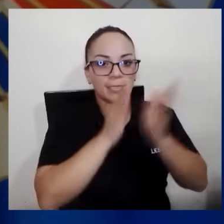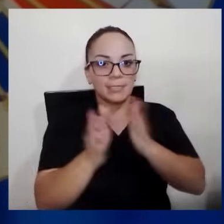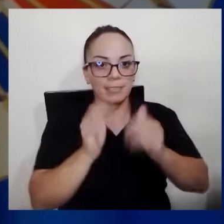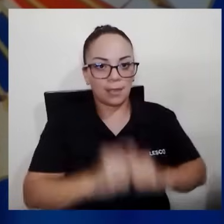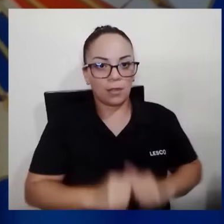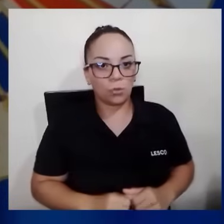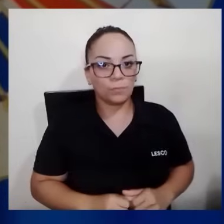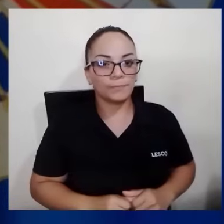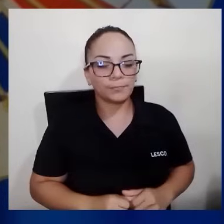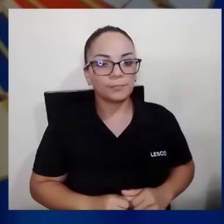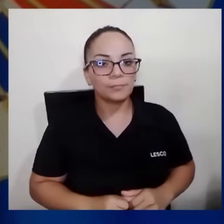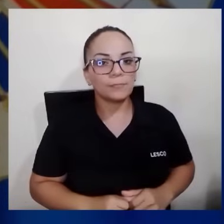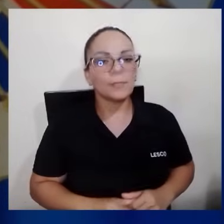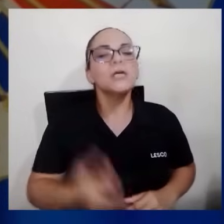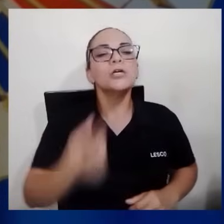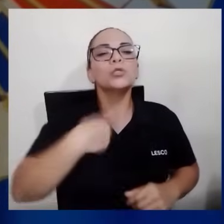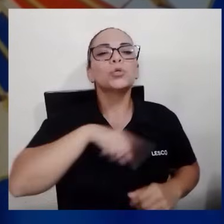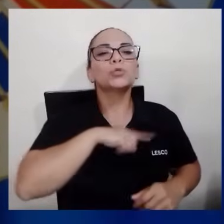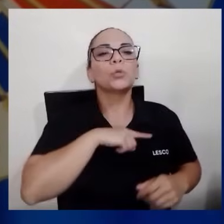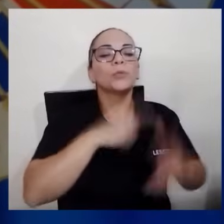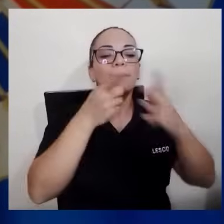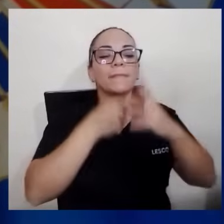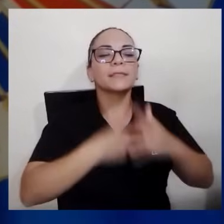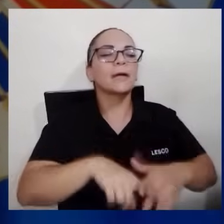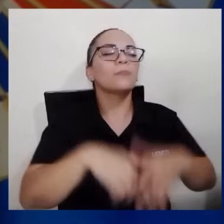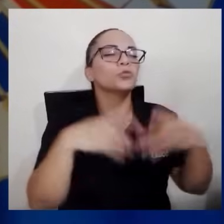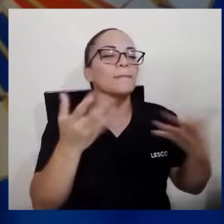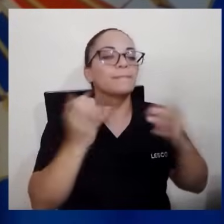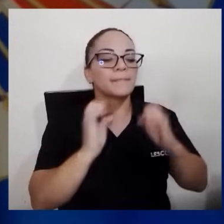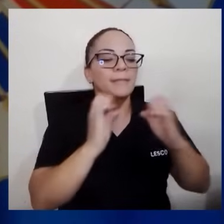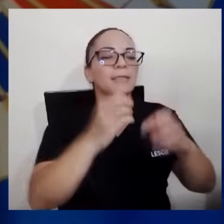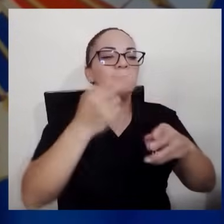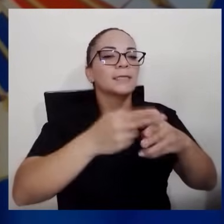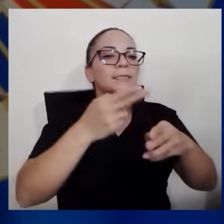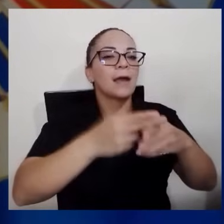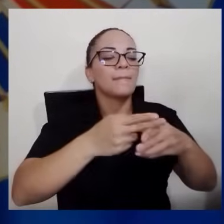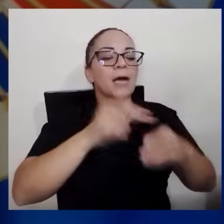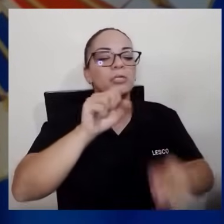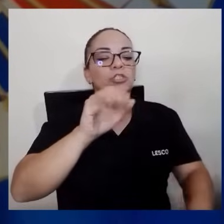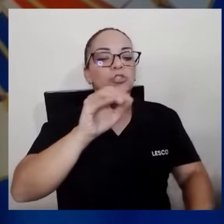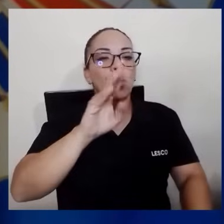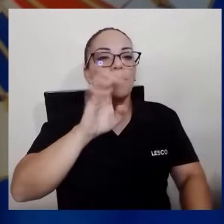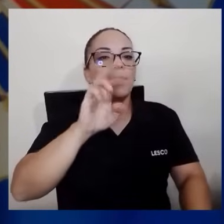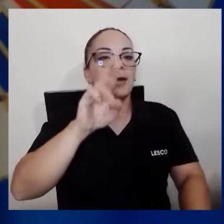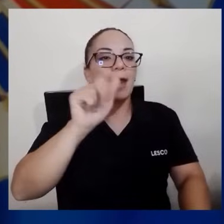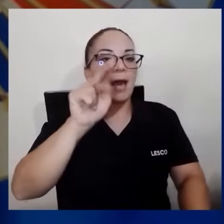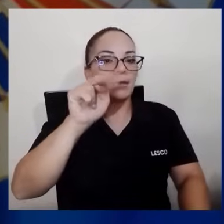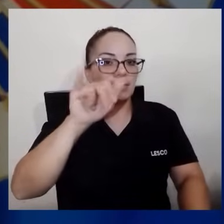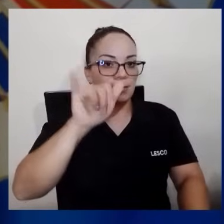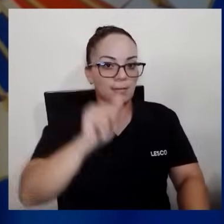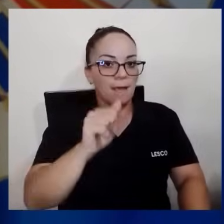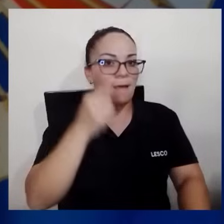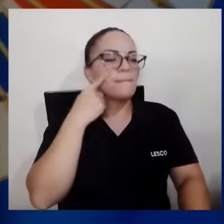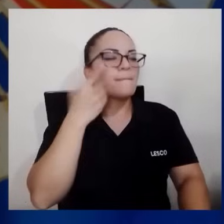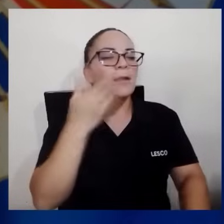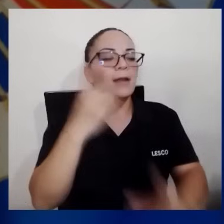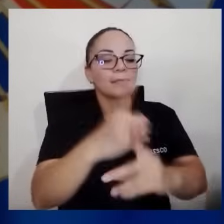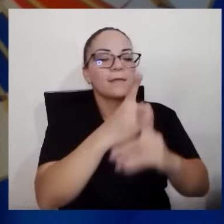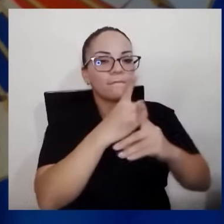lanzamos la operación soberanía para defender nuestros puertos